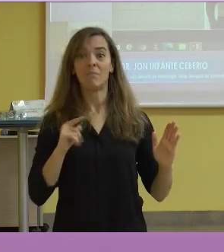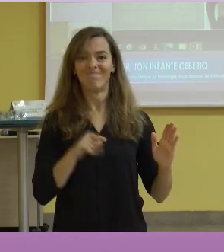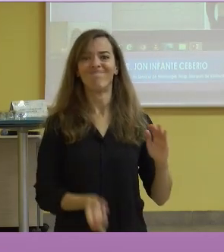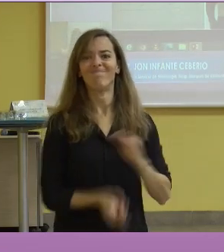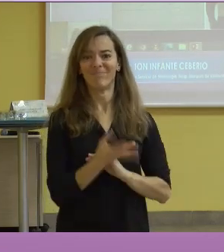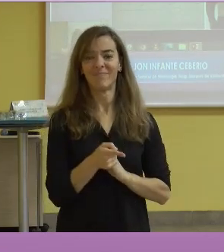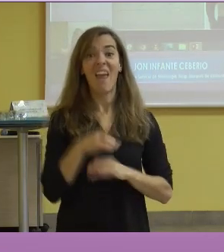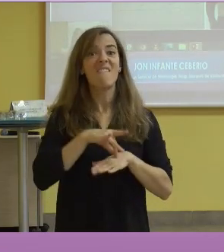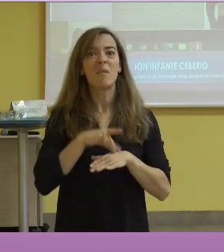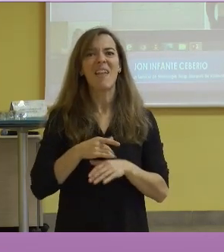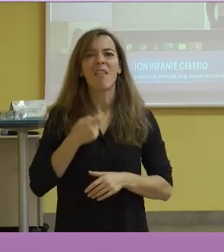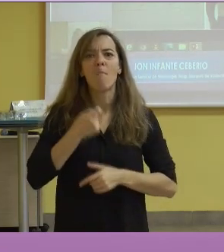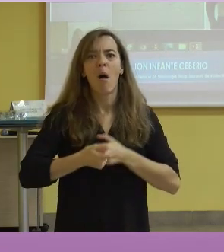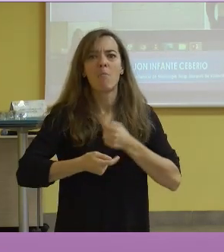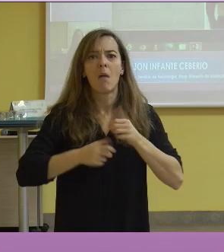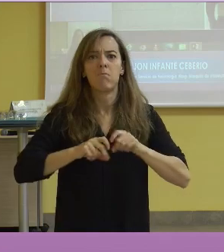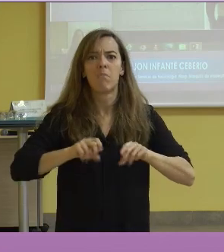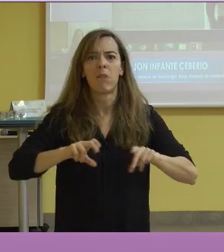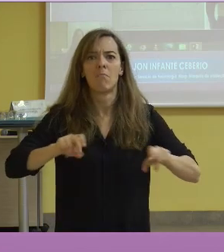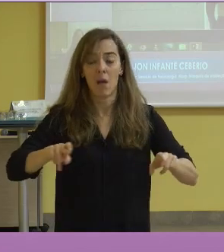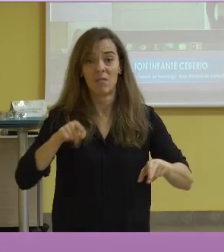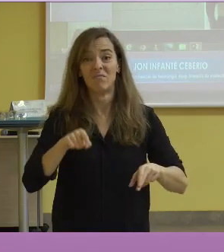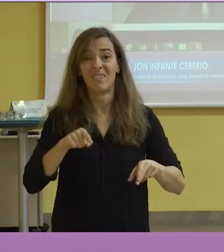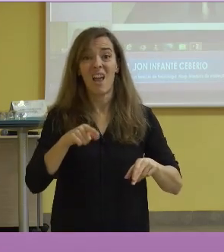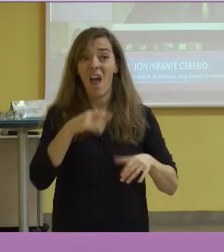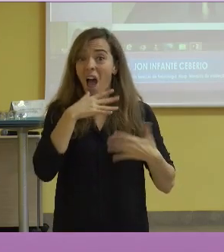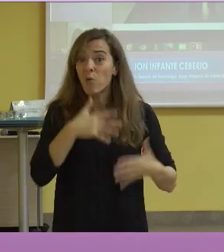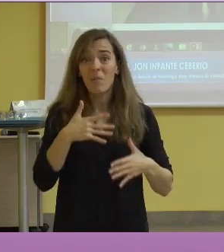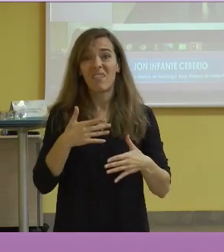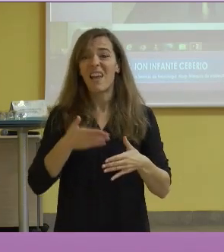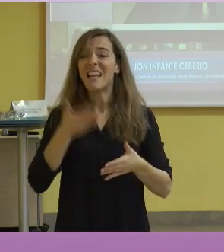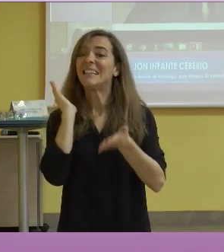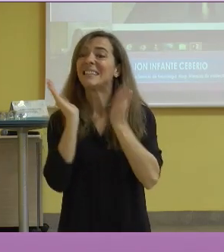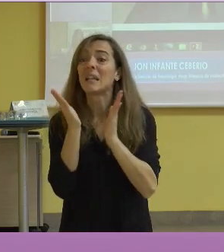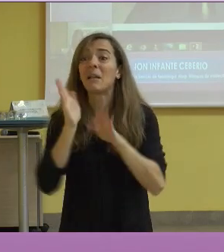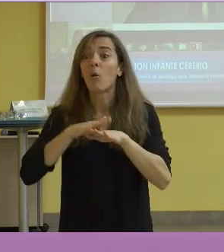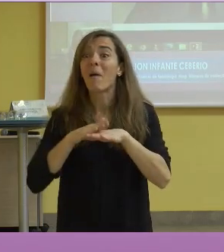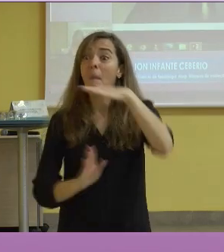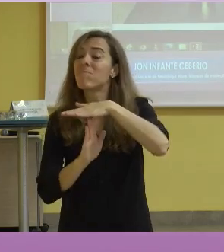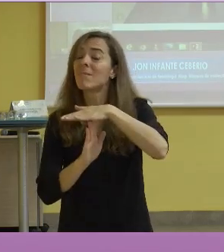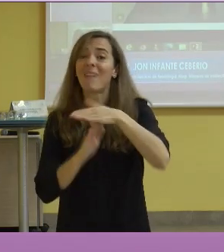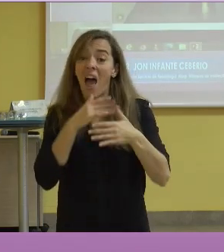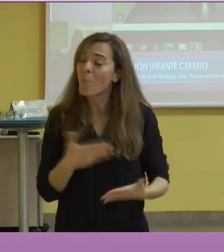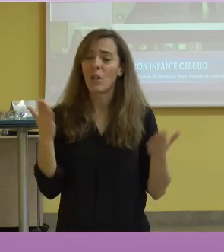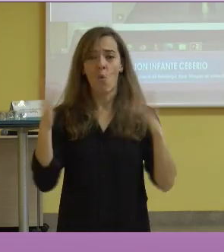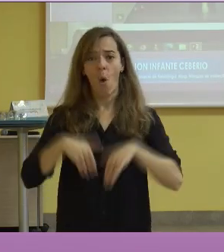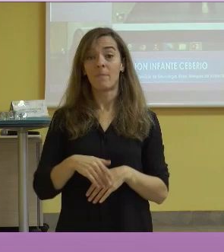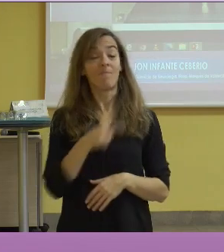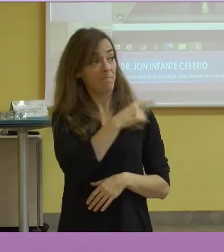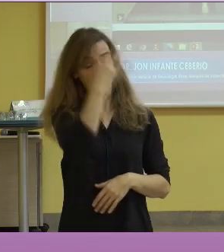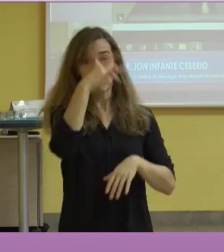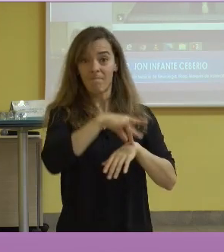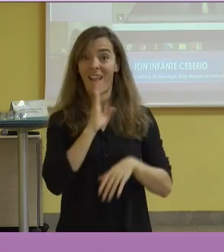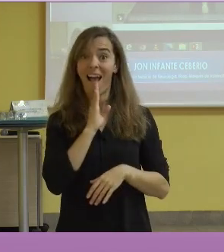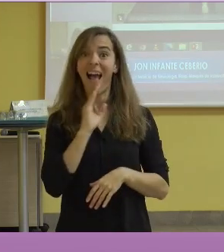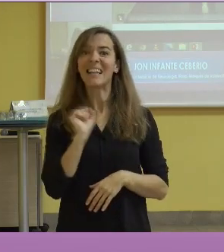para la cual a día de hoy, lo mismo que para la mayoría de las ataxias, pues no hay un tratamiento que la detenga. Este es un paciente con ataxia